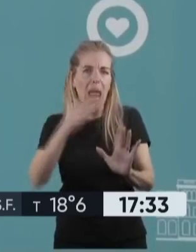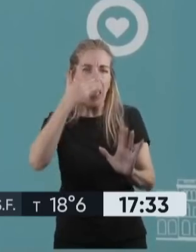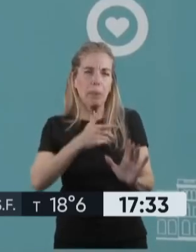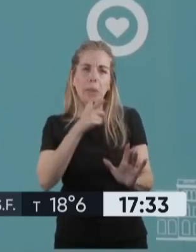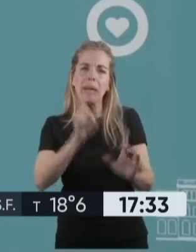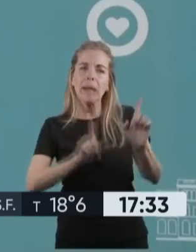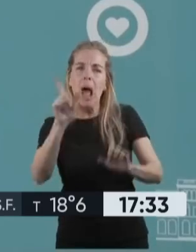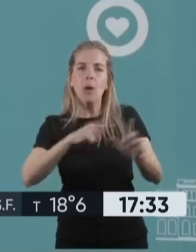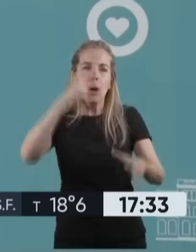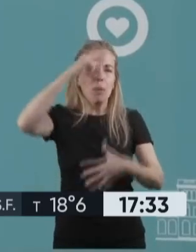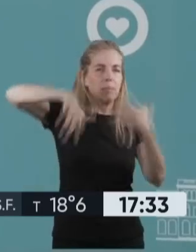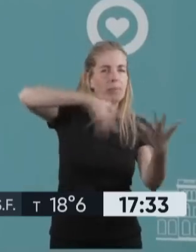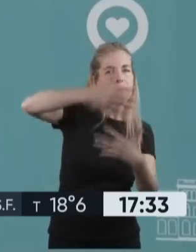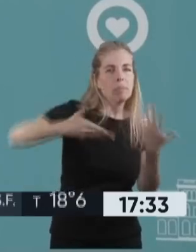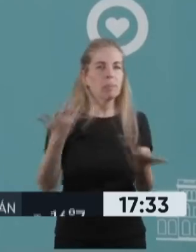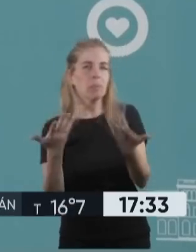de